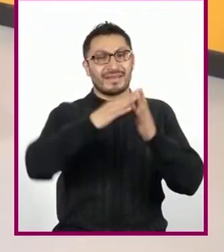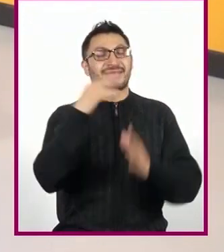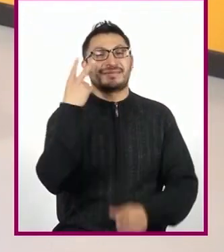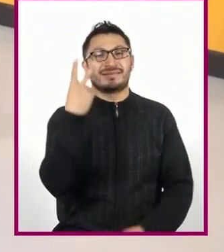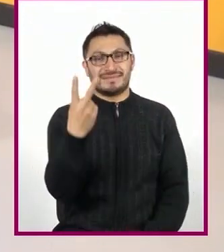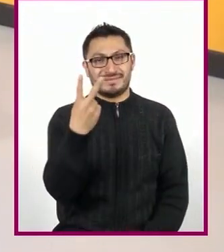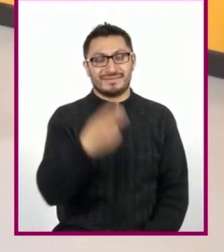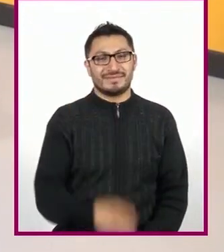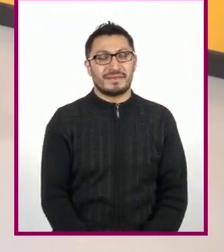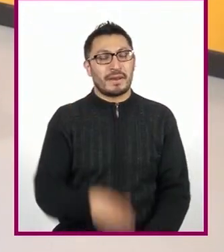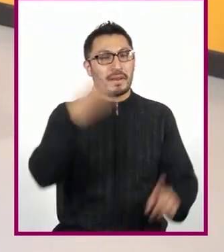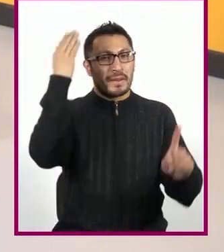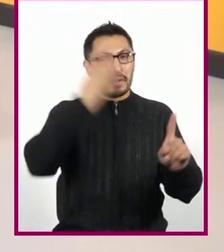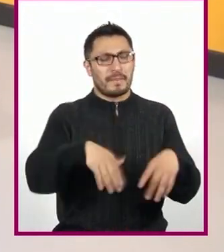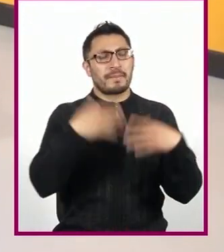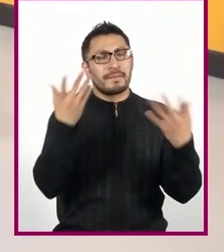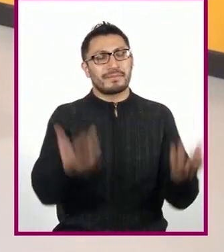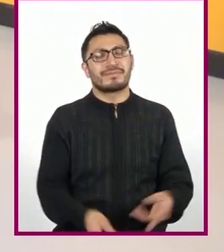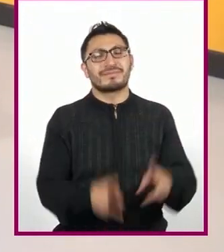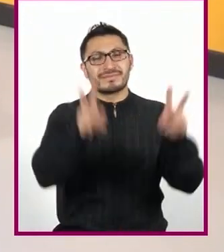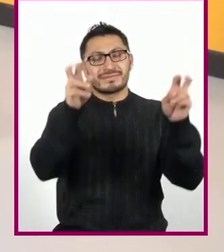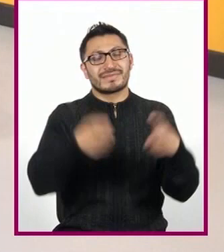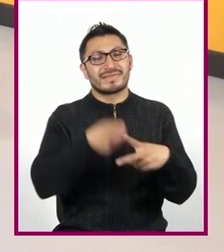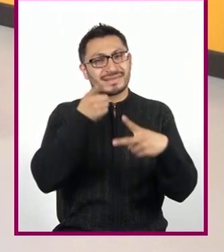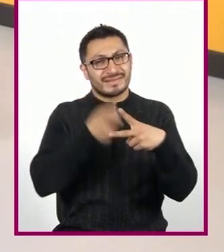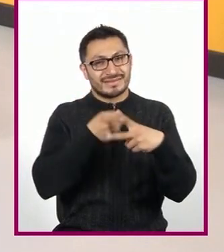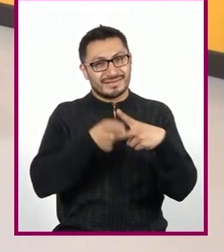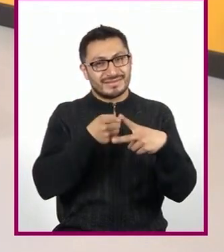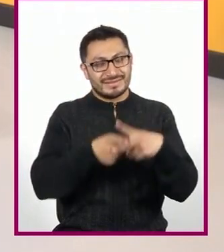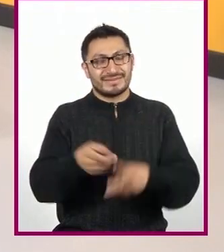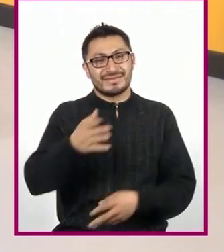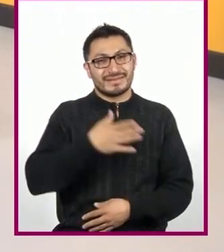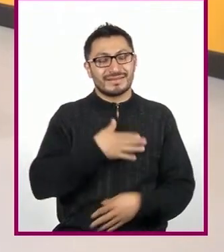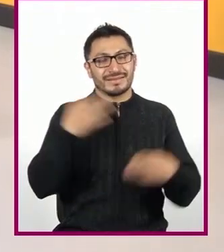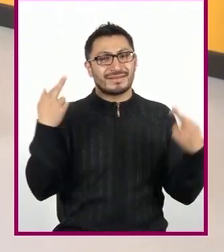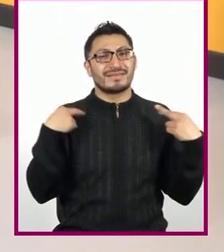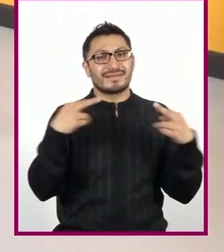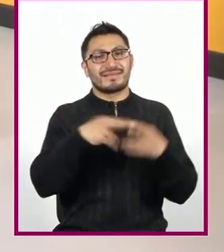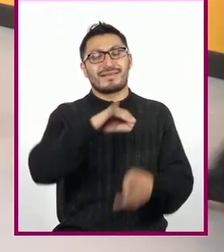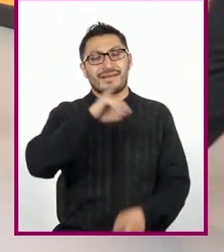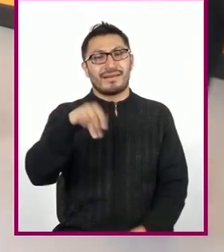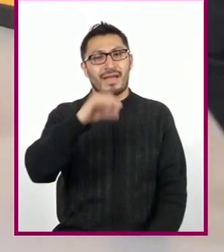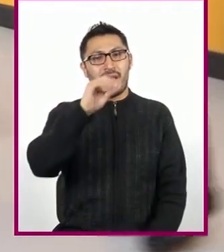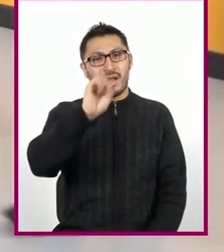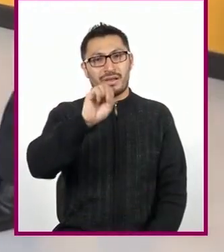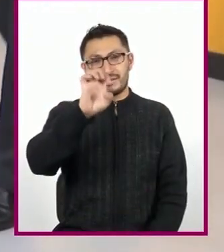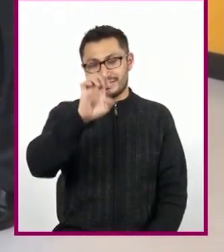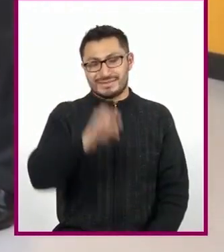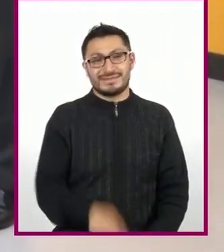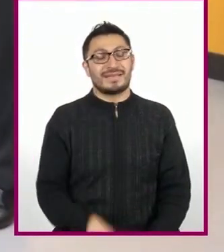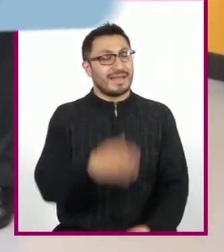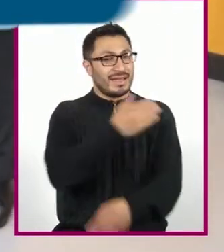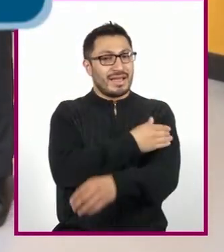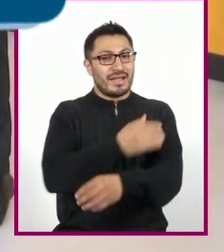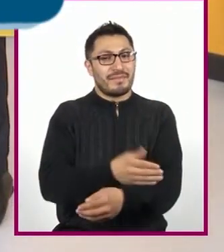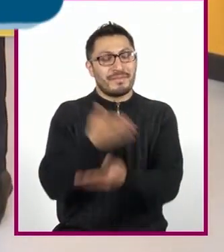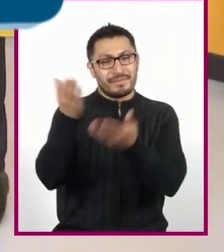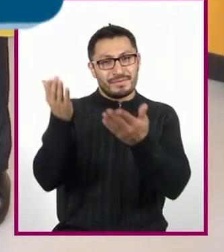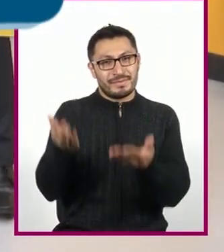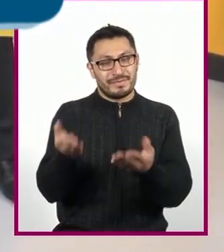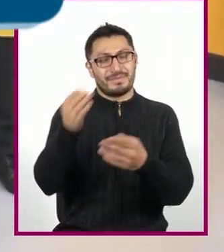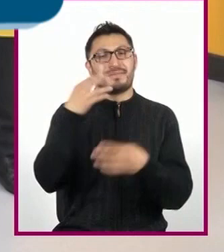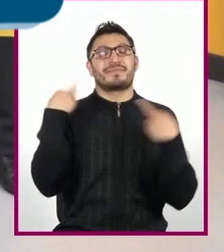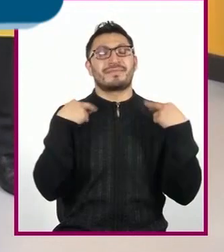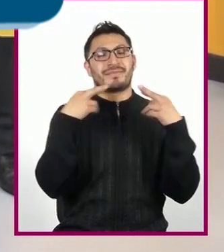2, dedicada a la asignatura de matemáticas. Soy el profesor José de Jesús Bernabé y me acompaña mi colega,